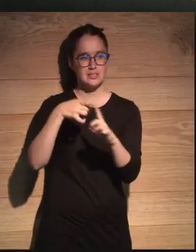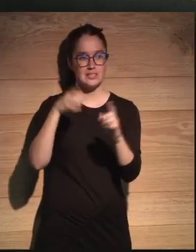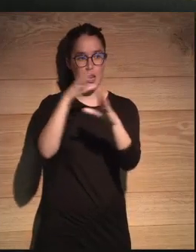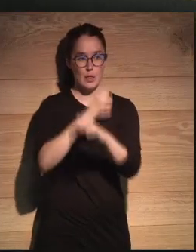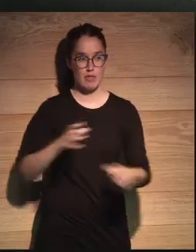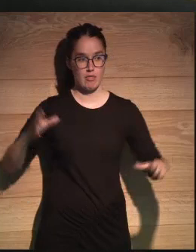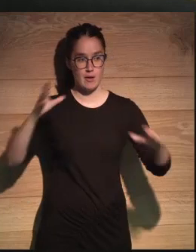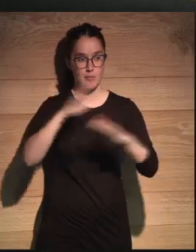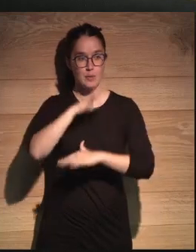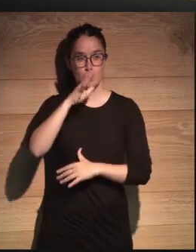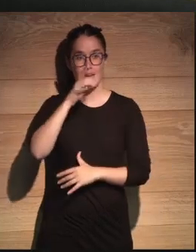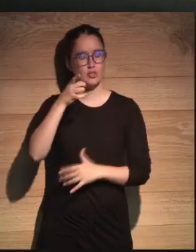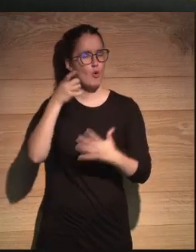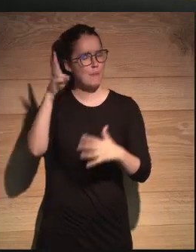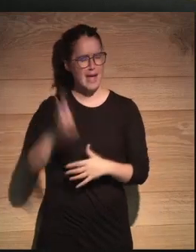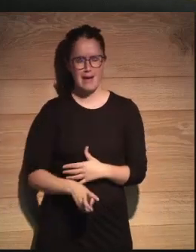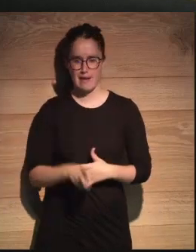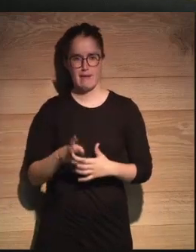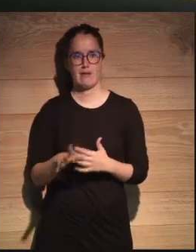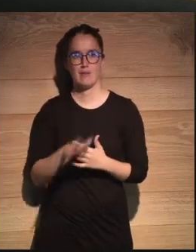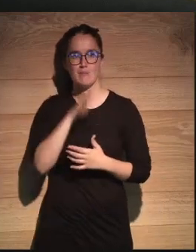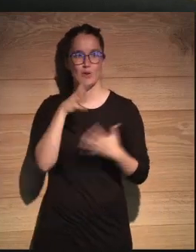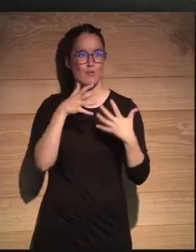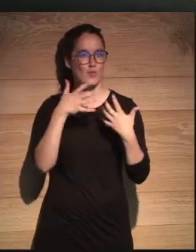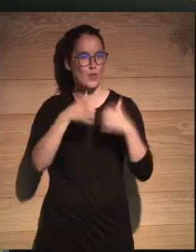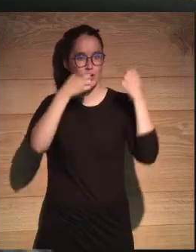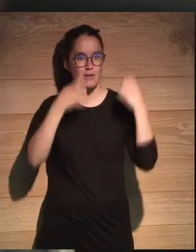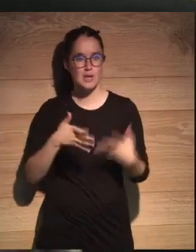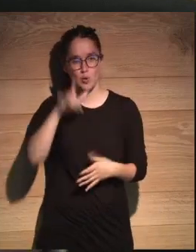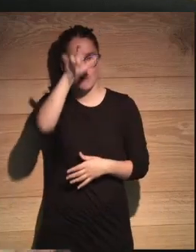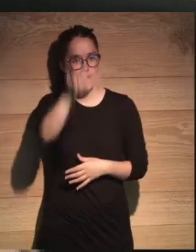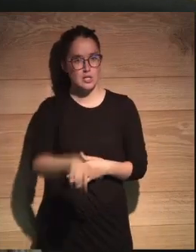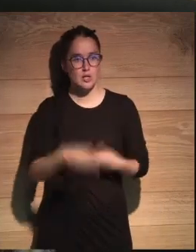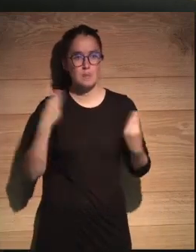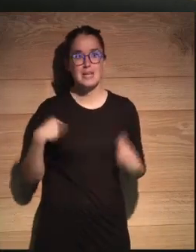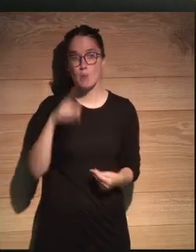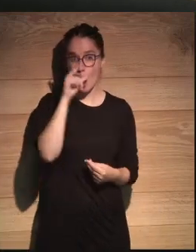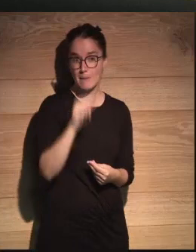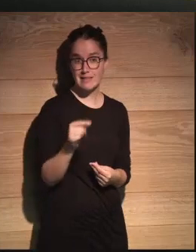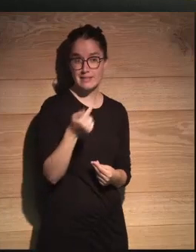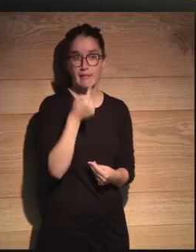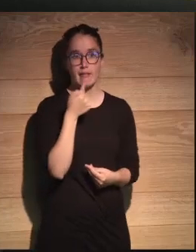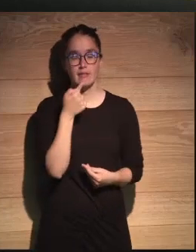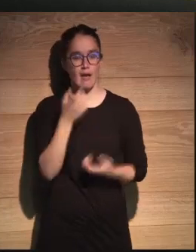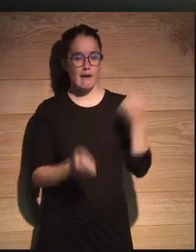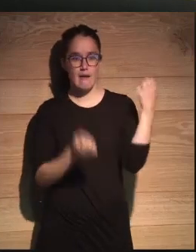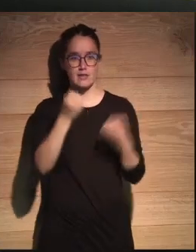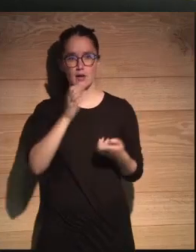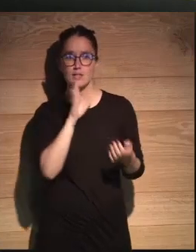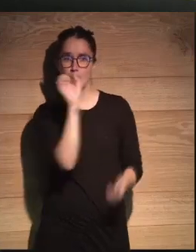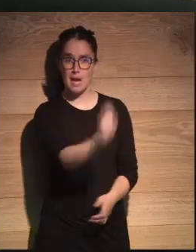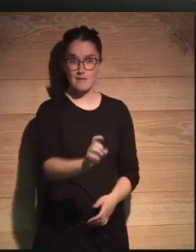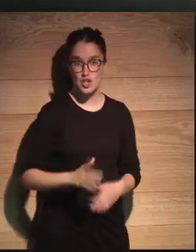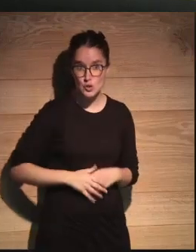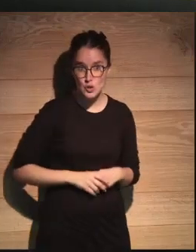la ciencia, porque eso siempre funciona. Porque funciona que un tipo como Messi salga diciendo que este coche es mega